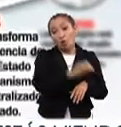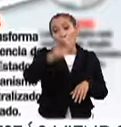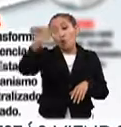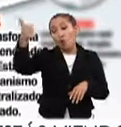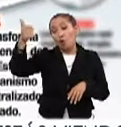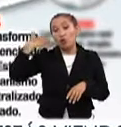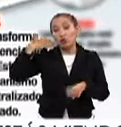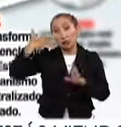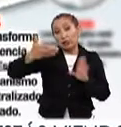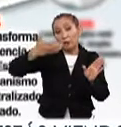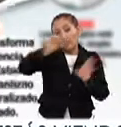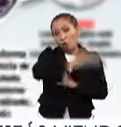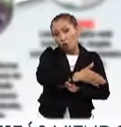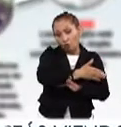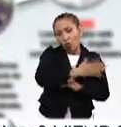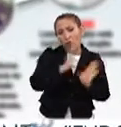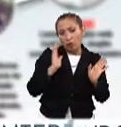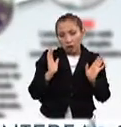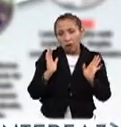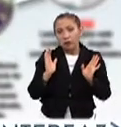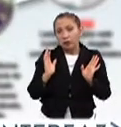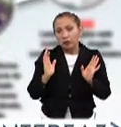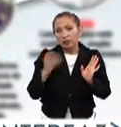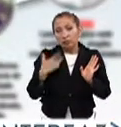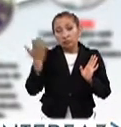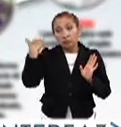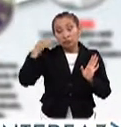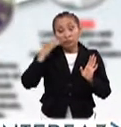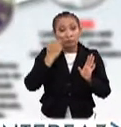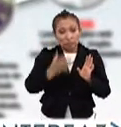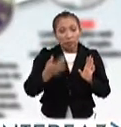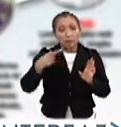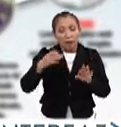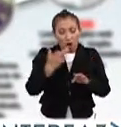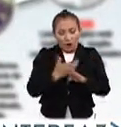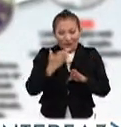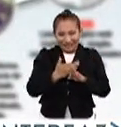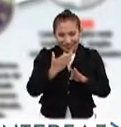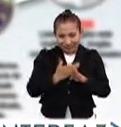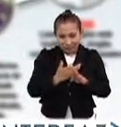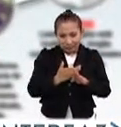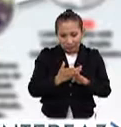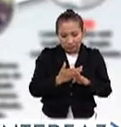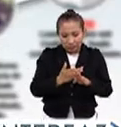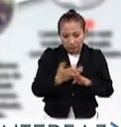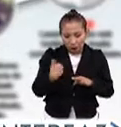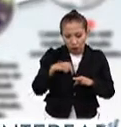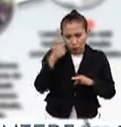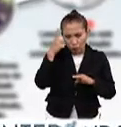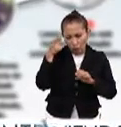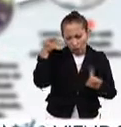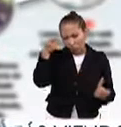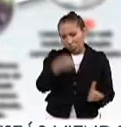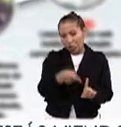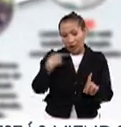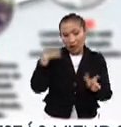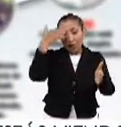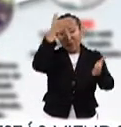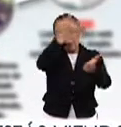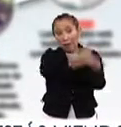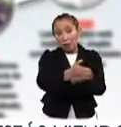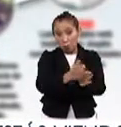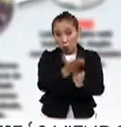otras épocas, en las pasadas décadas. Pero en este caso nos tocó una cobertura